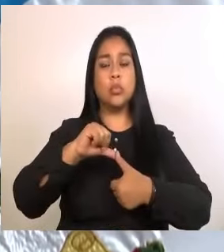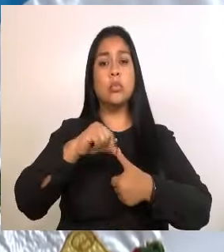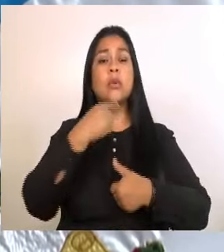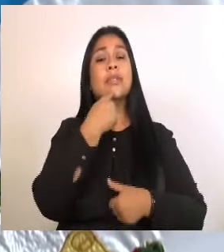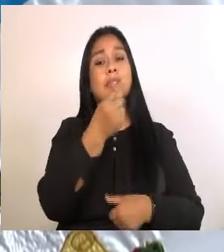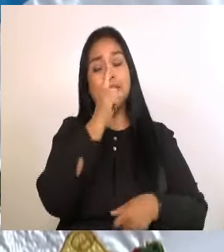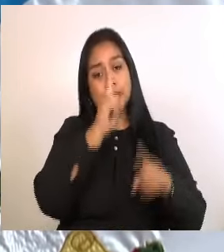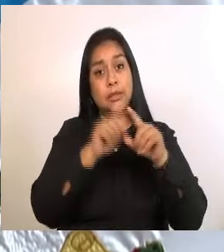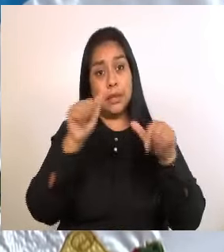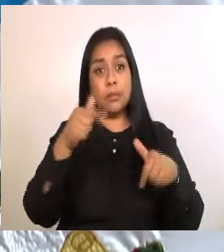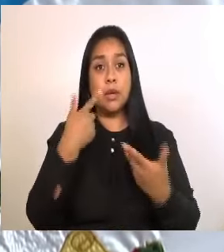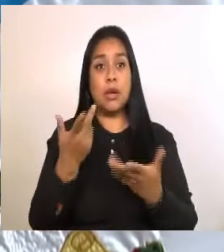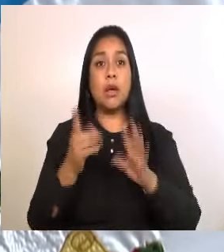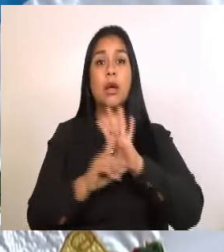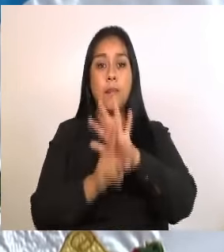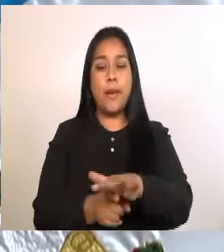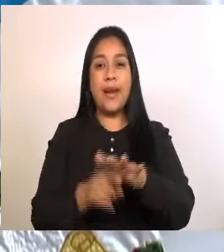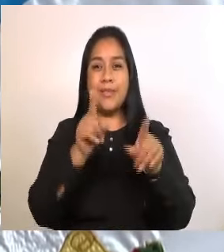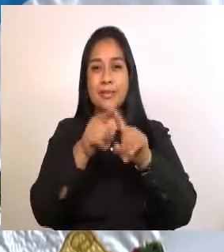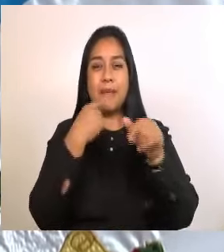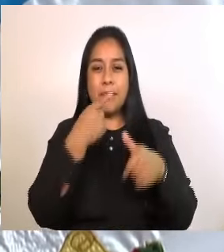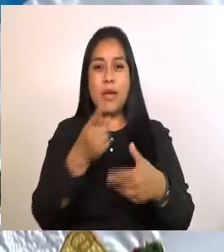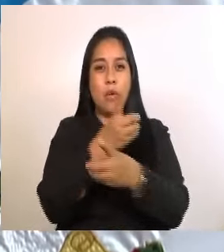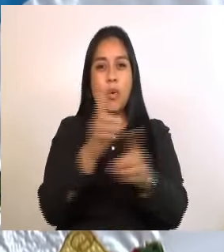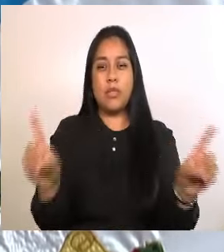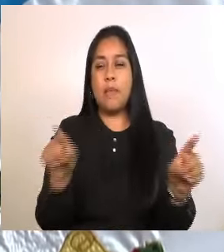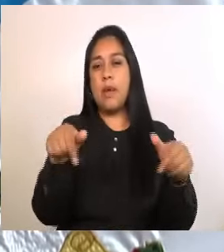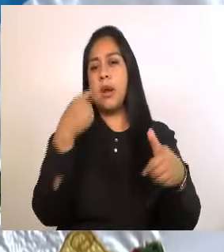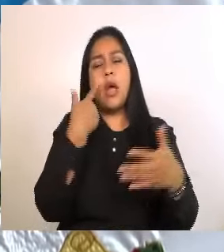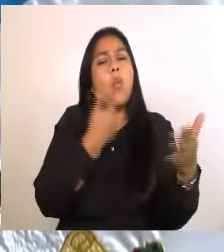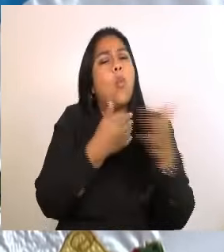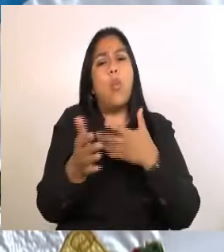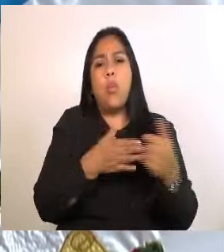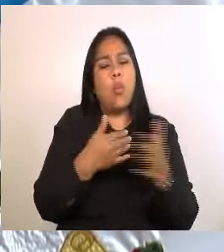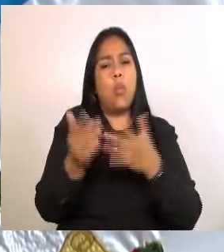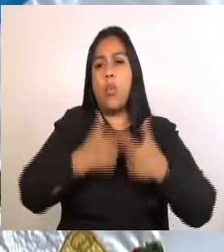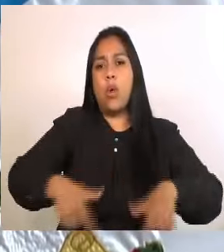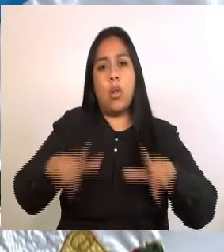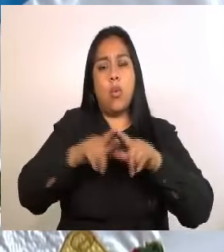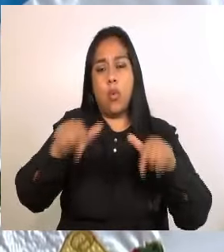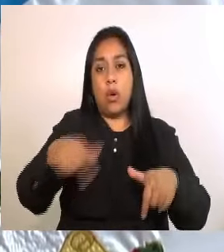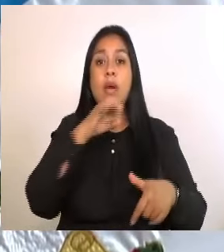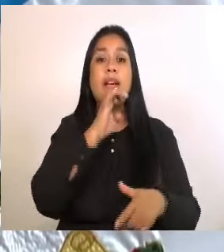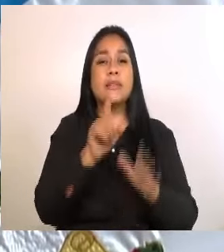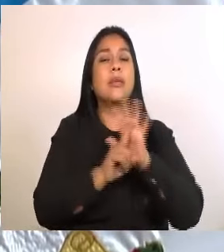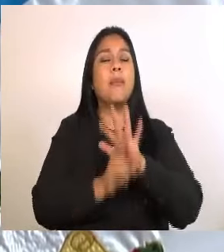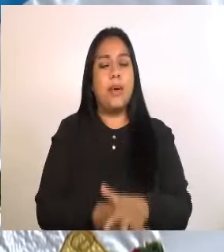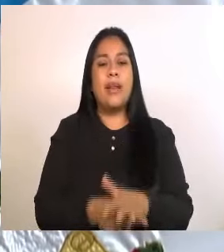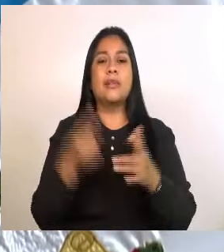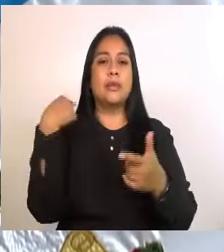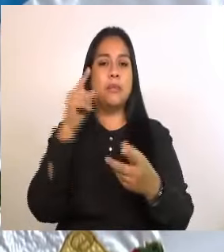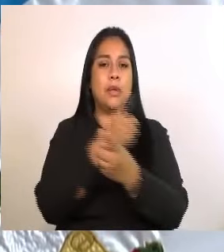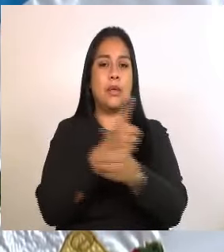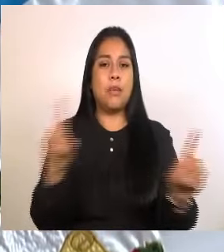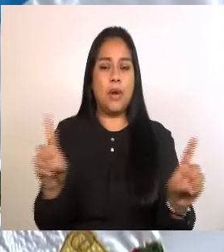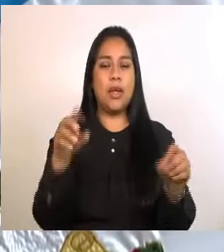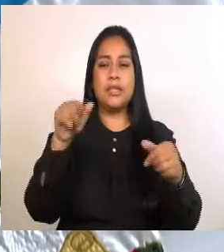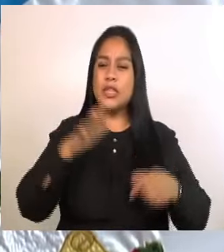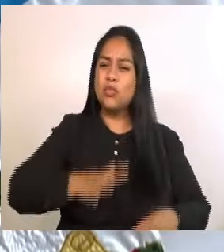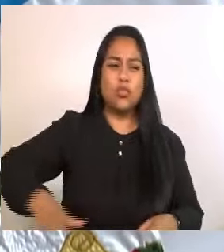Subrayamos que una amenaza a una democracia en cualquier lugar es una amenaza a la democracia en